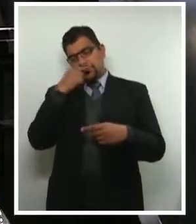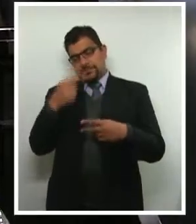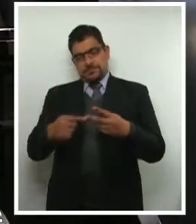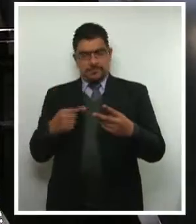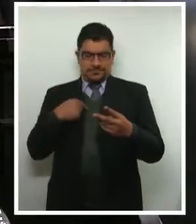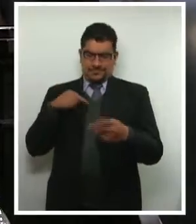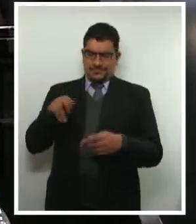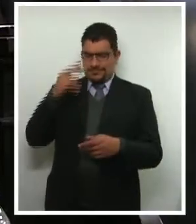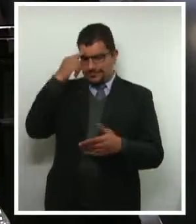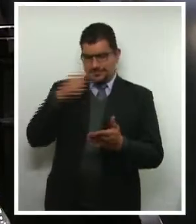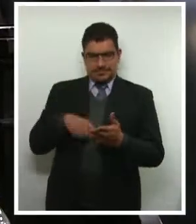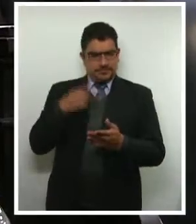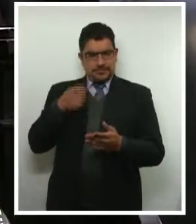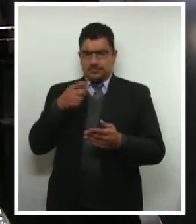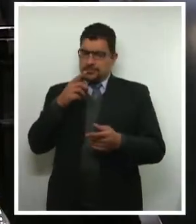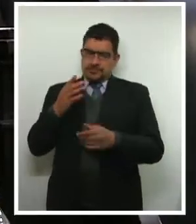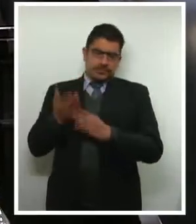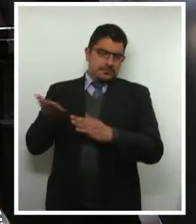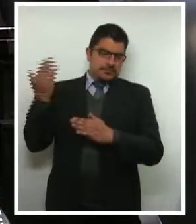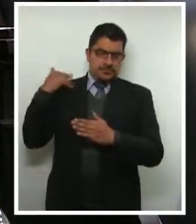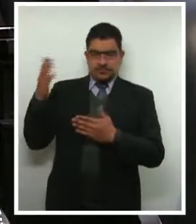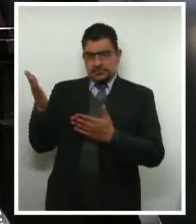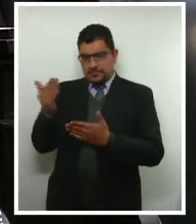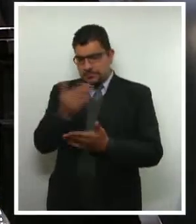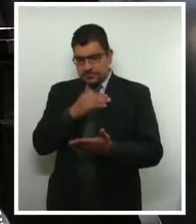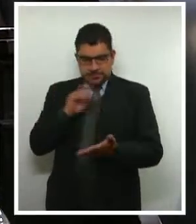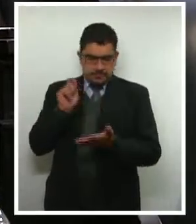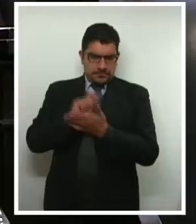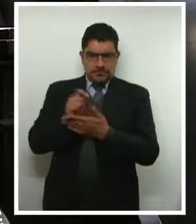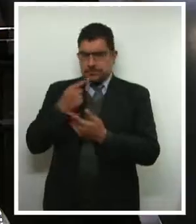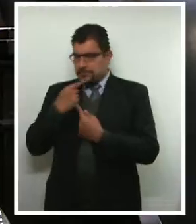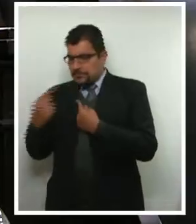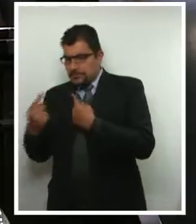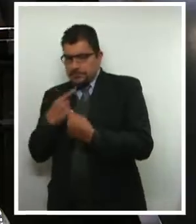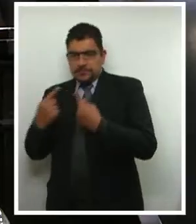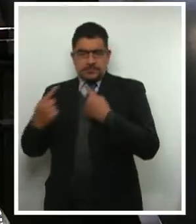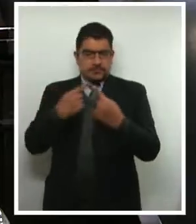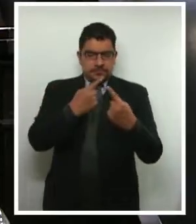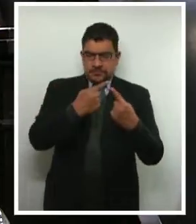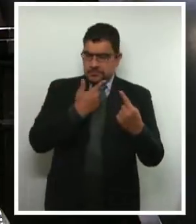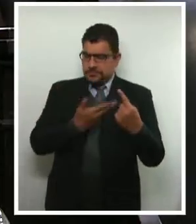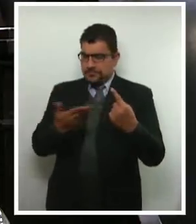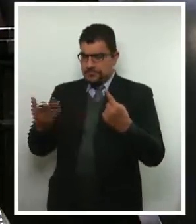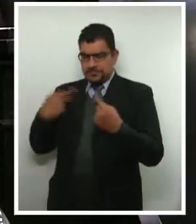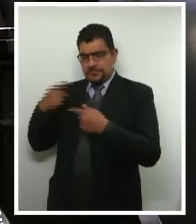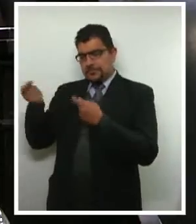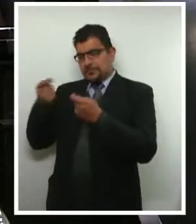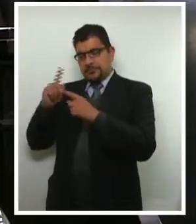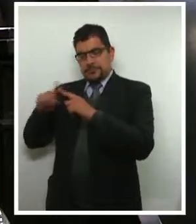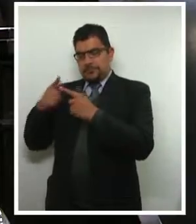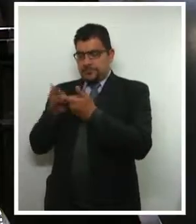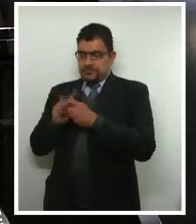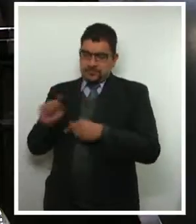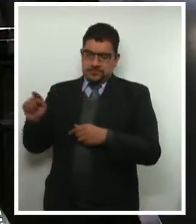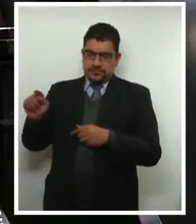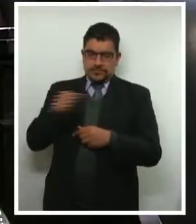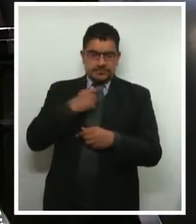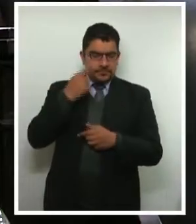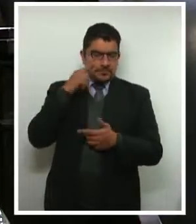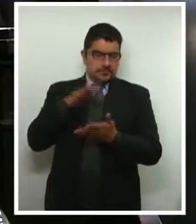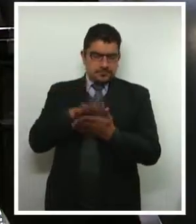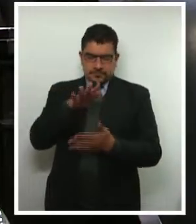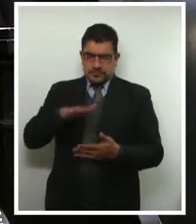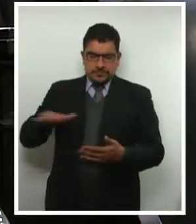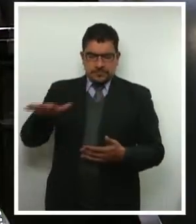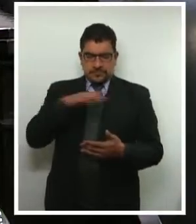mi punto de vista ha recogido desde antes, porque ha platicado con los coordinadores de los grupos o con una buena parte de